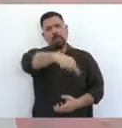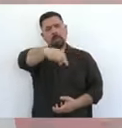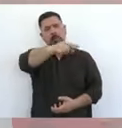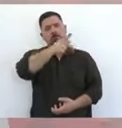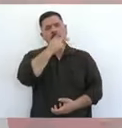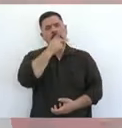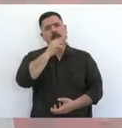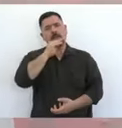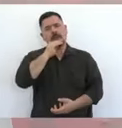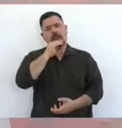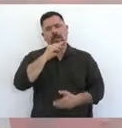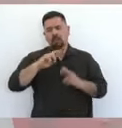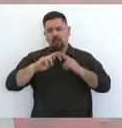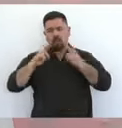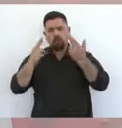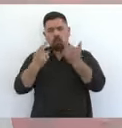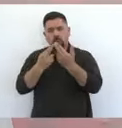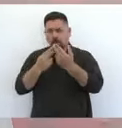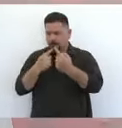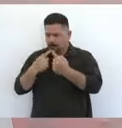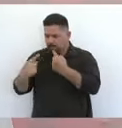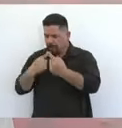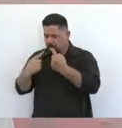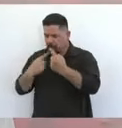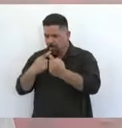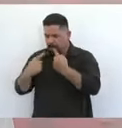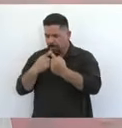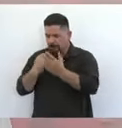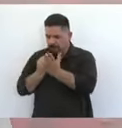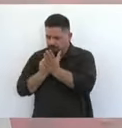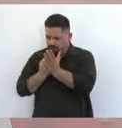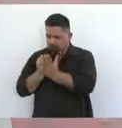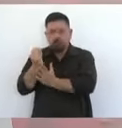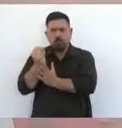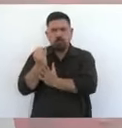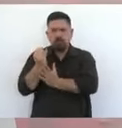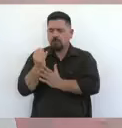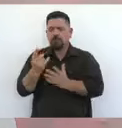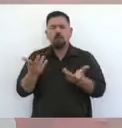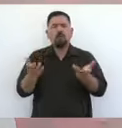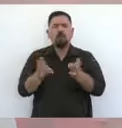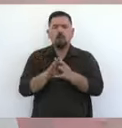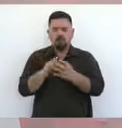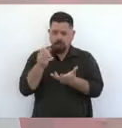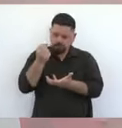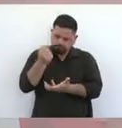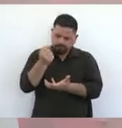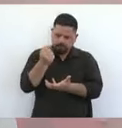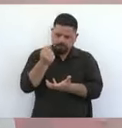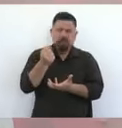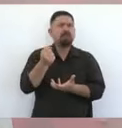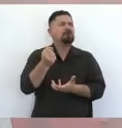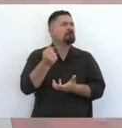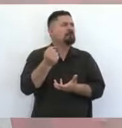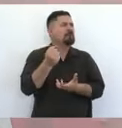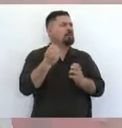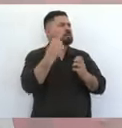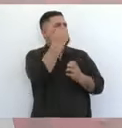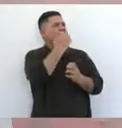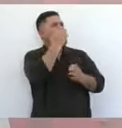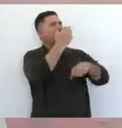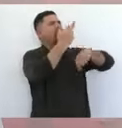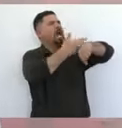padres, de madres de familia, se decida qué arreglos hacer en los planteles educativos.